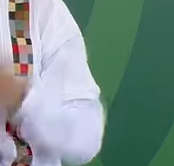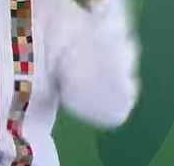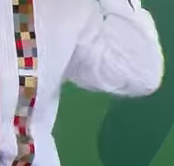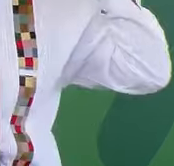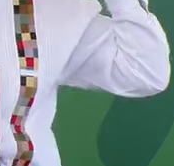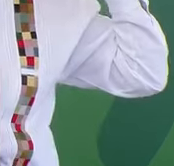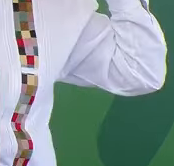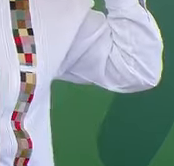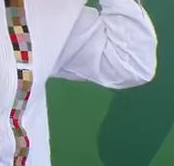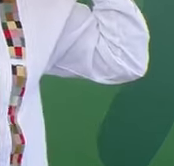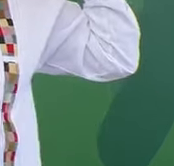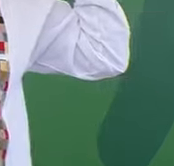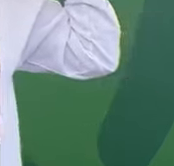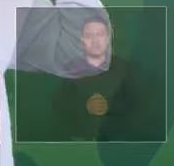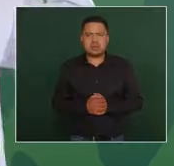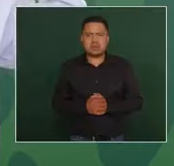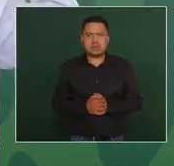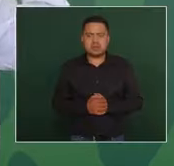Y